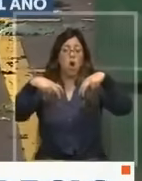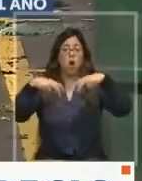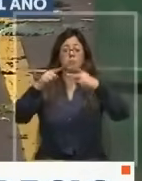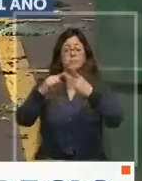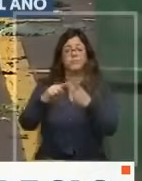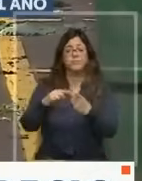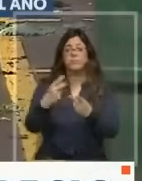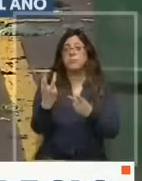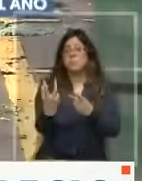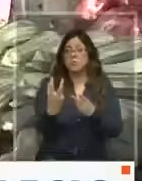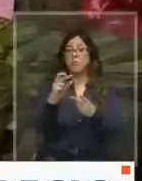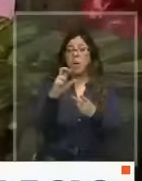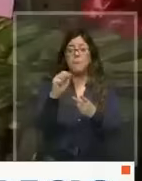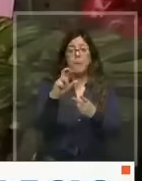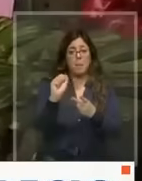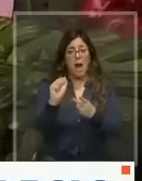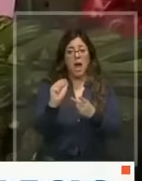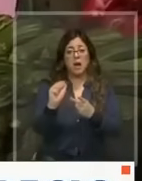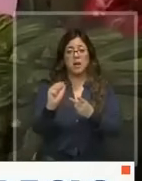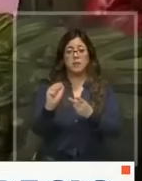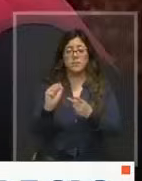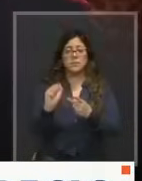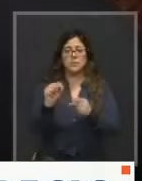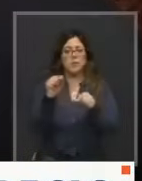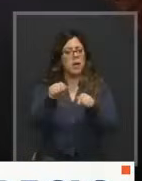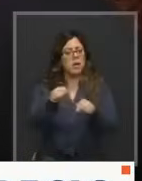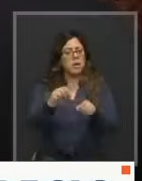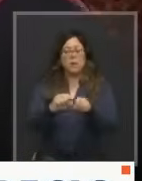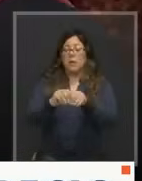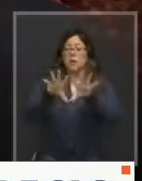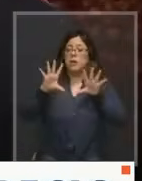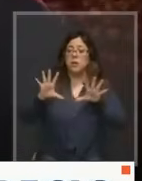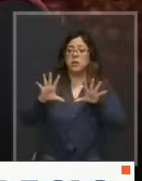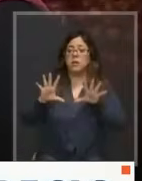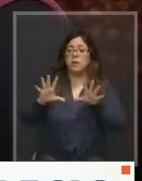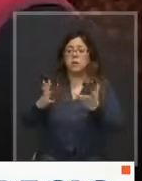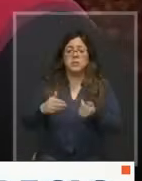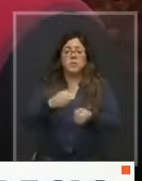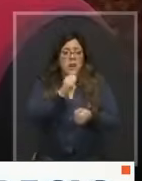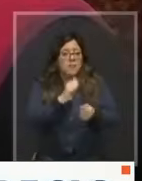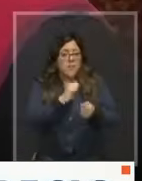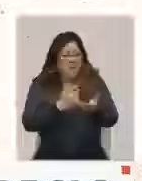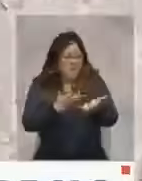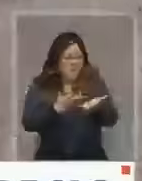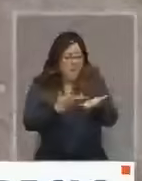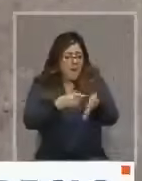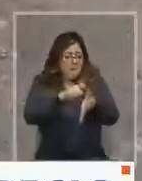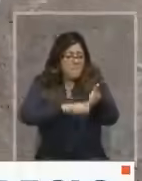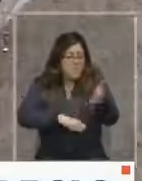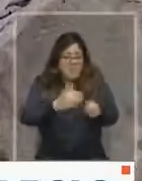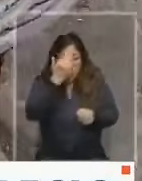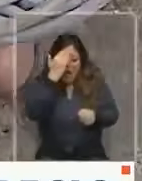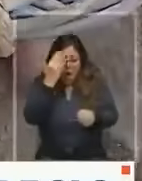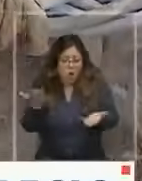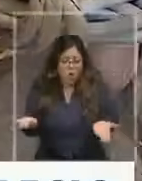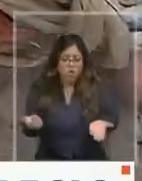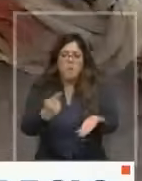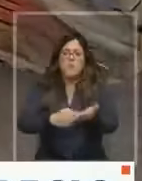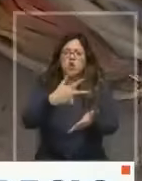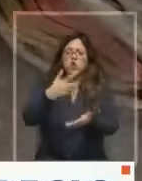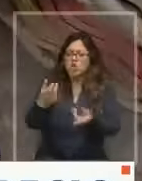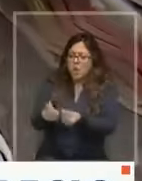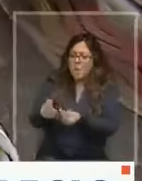papa. Es algo insólito. Ya no terminamos ni agosto y está a 1.800 pesos.